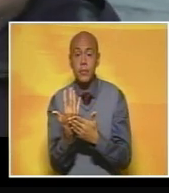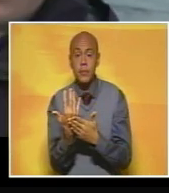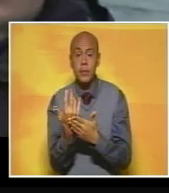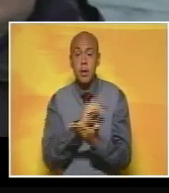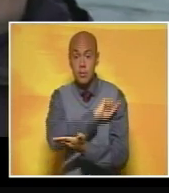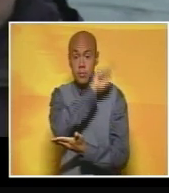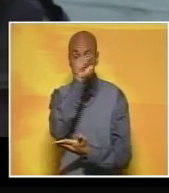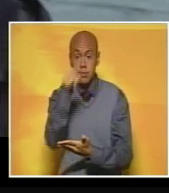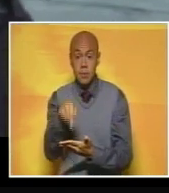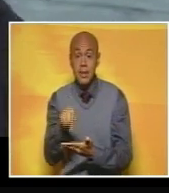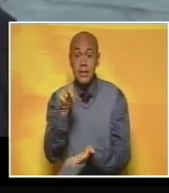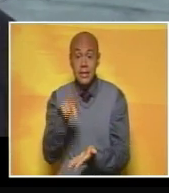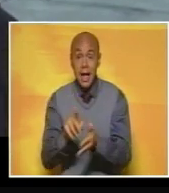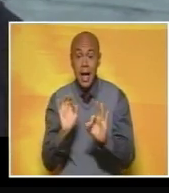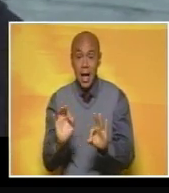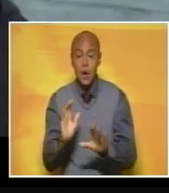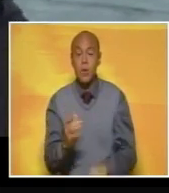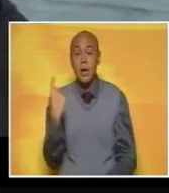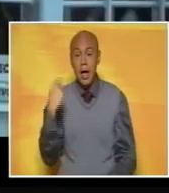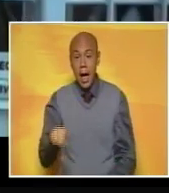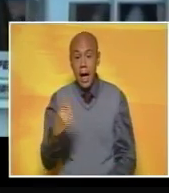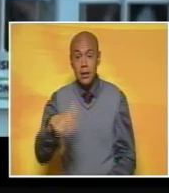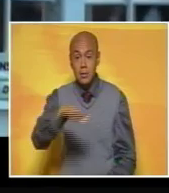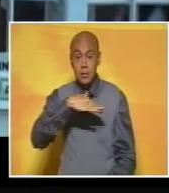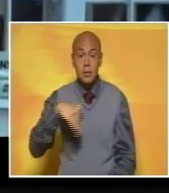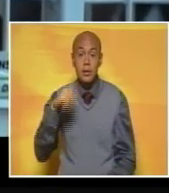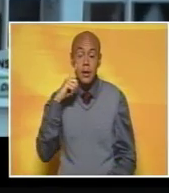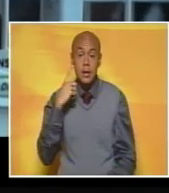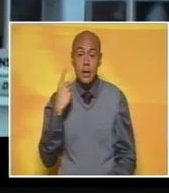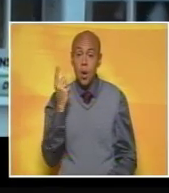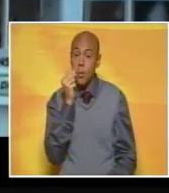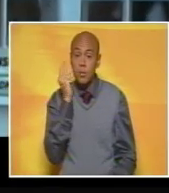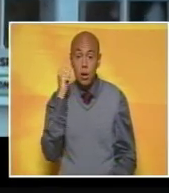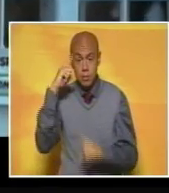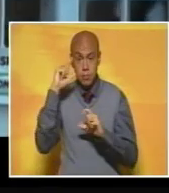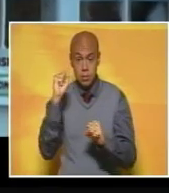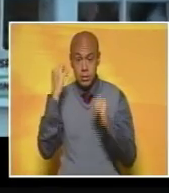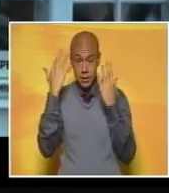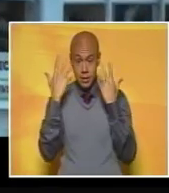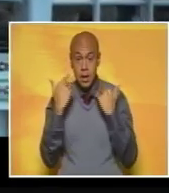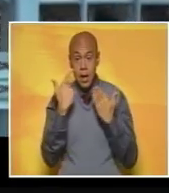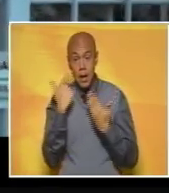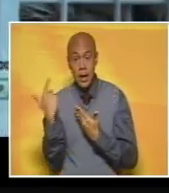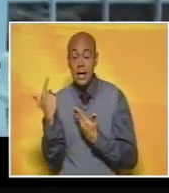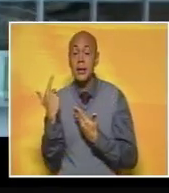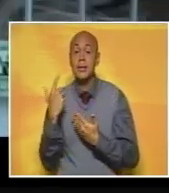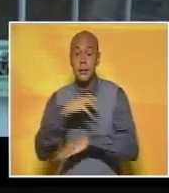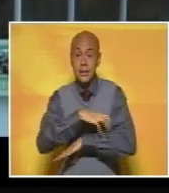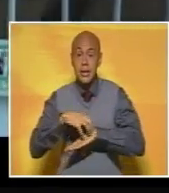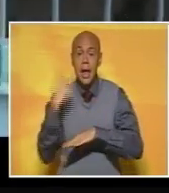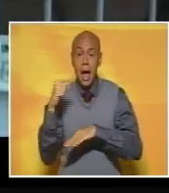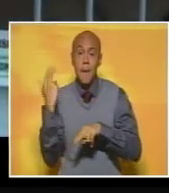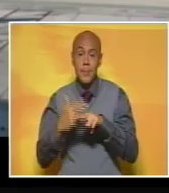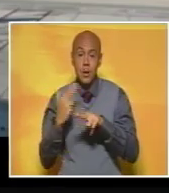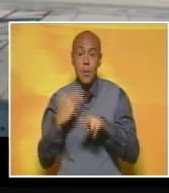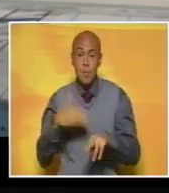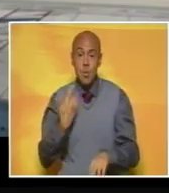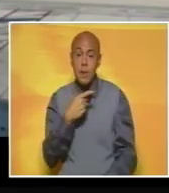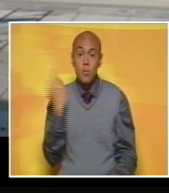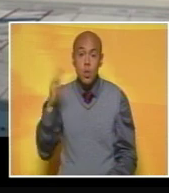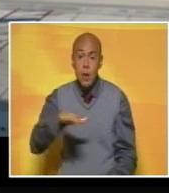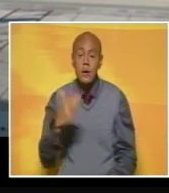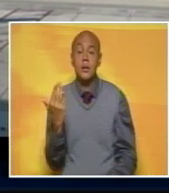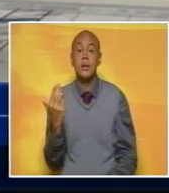acaban de llegar. Los especialistas en vida silvestre advierten que el tigre de Bengala se encuentra en peligro de extinción. De